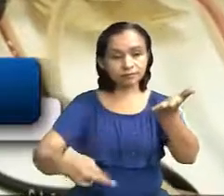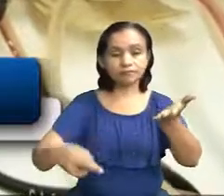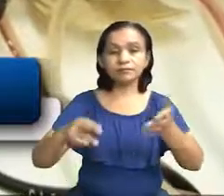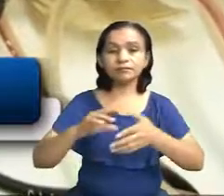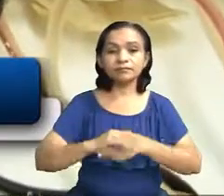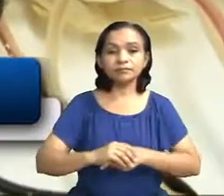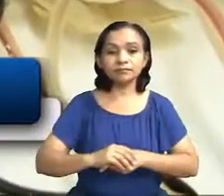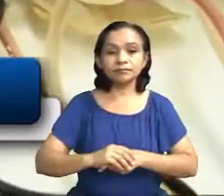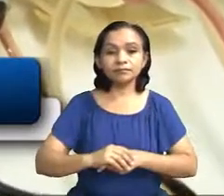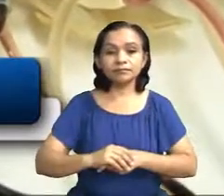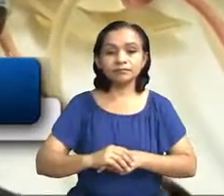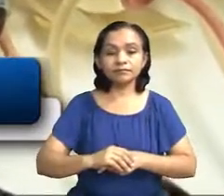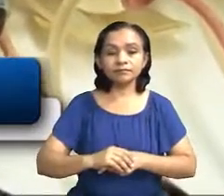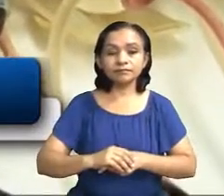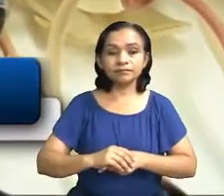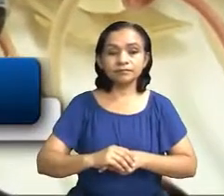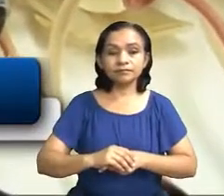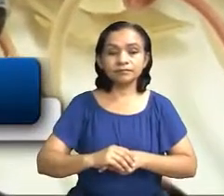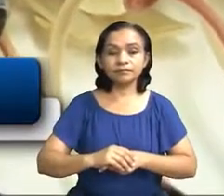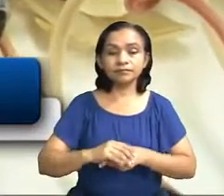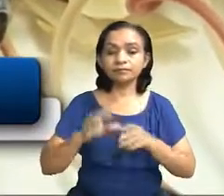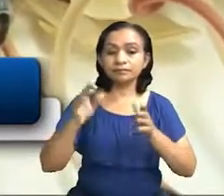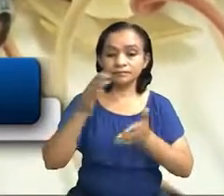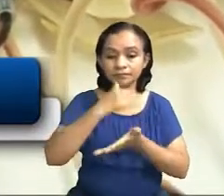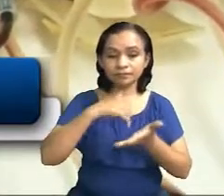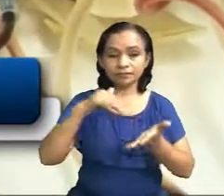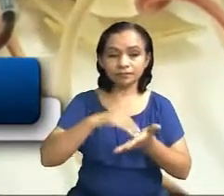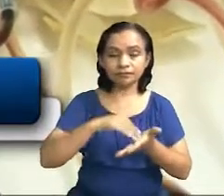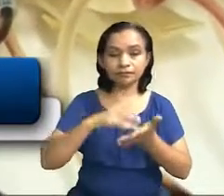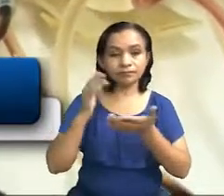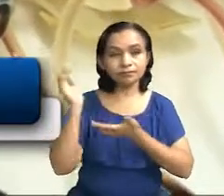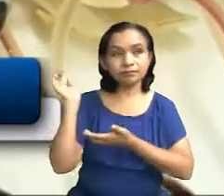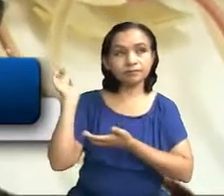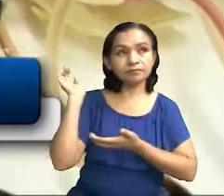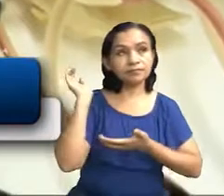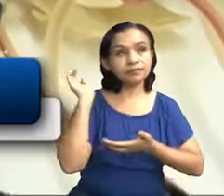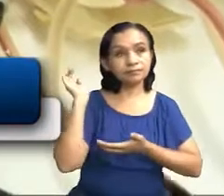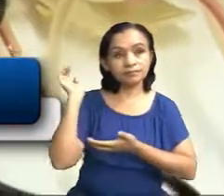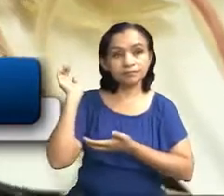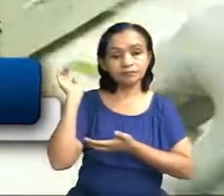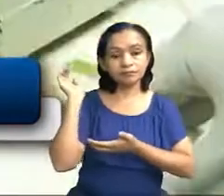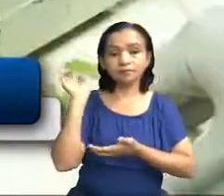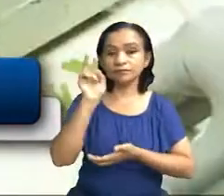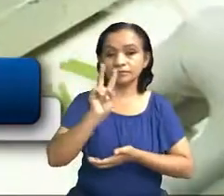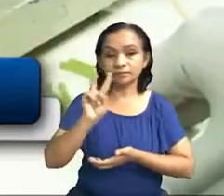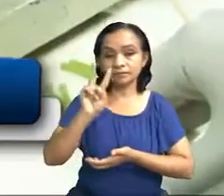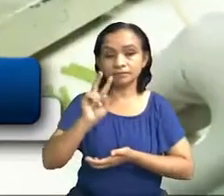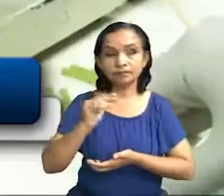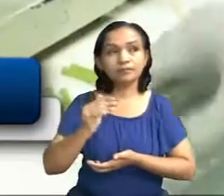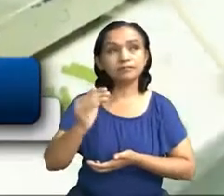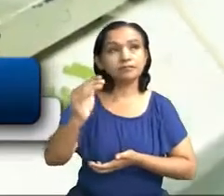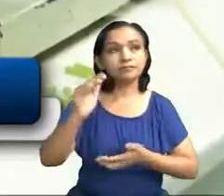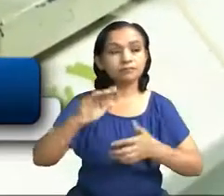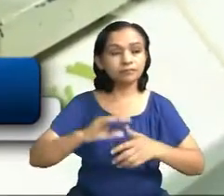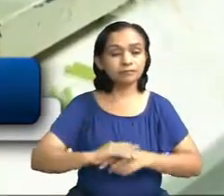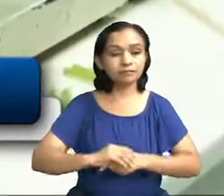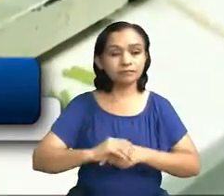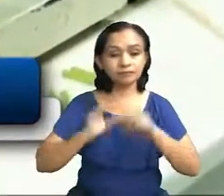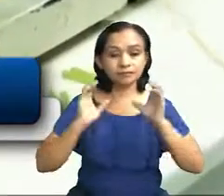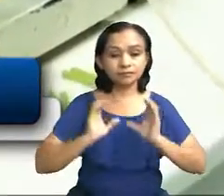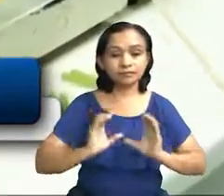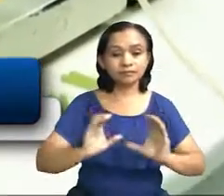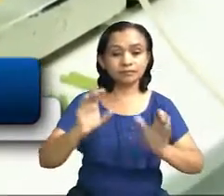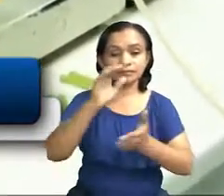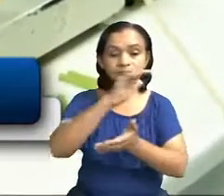de sangre. El Centro de Salud Benicio Gutiérrez en Mazatepe, estamos en Mazatepe el viernes. Y en la calle marginal